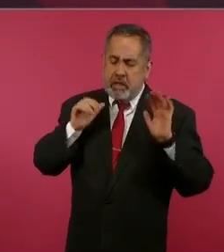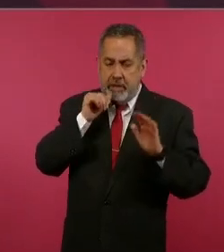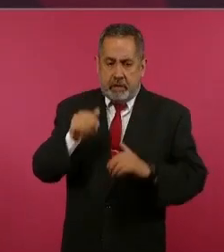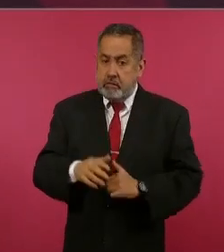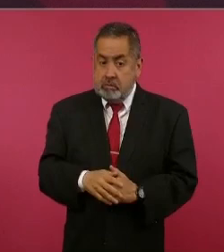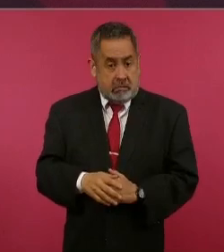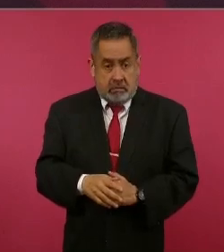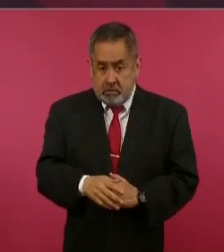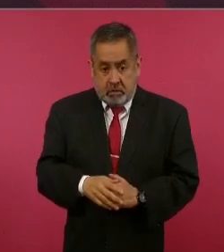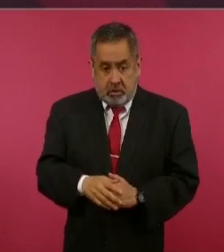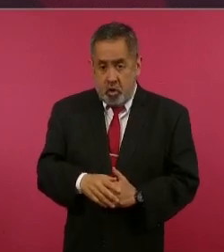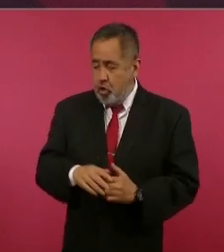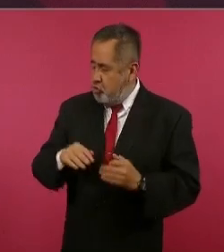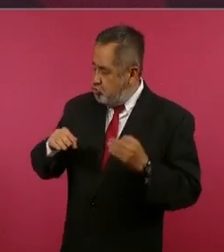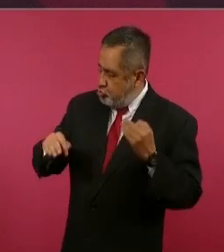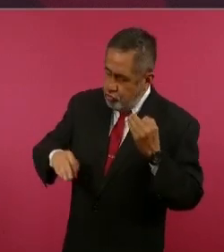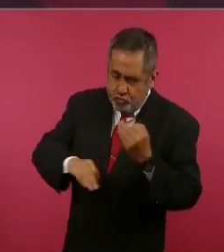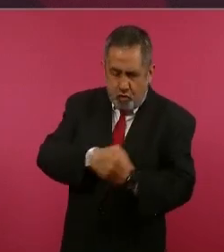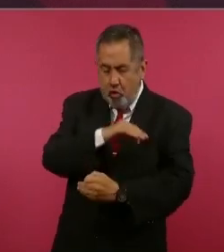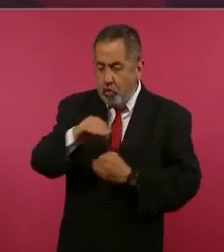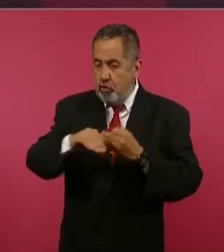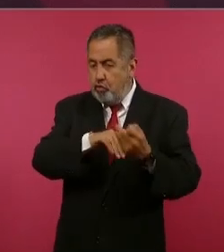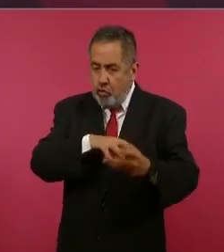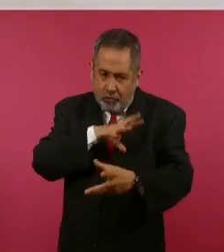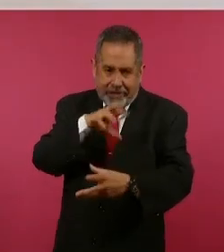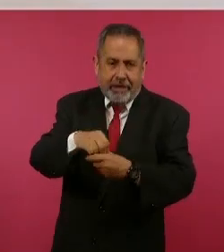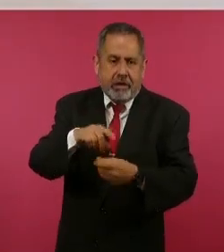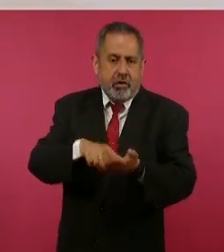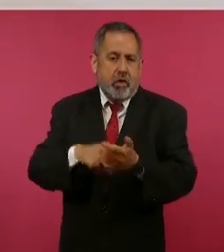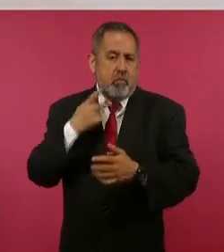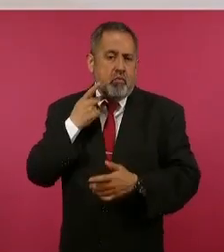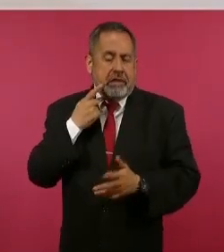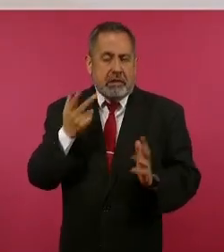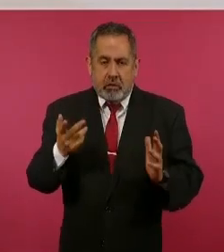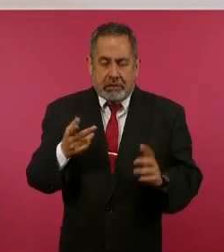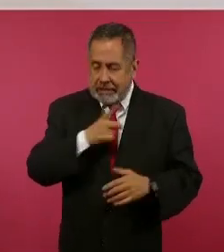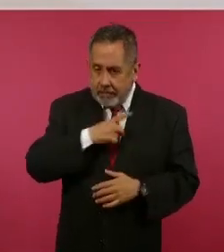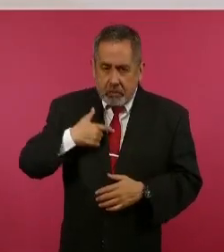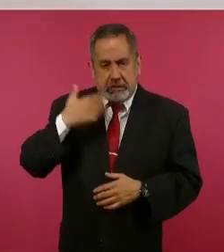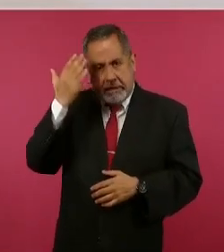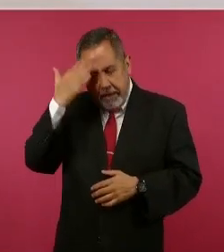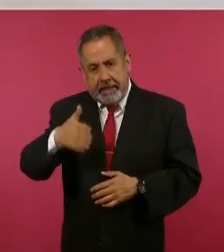No, todos somos políticos. No debe de haber